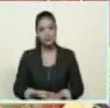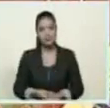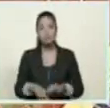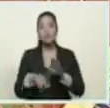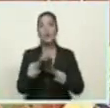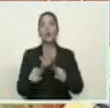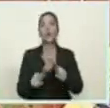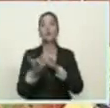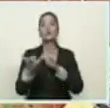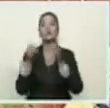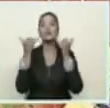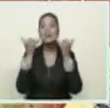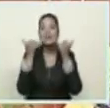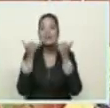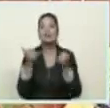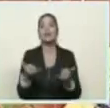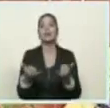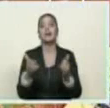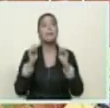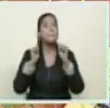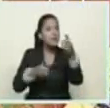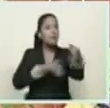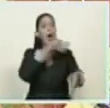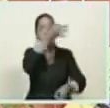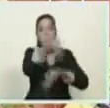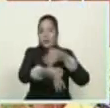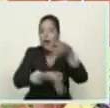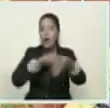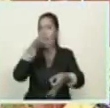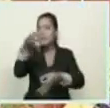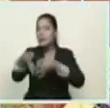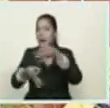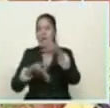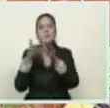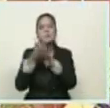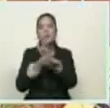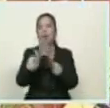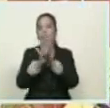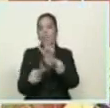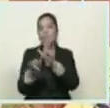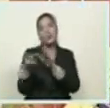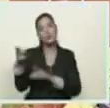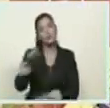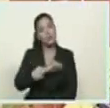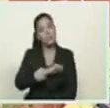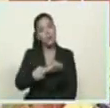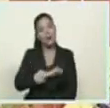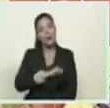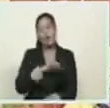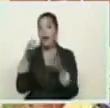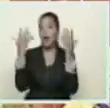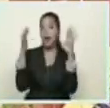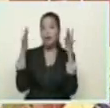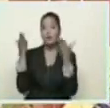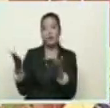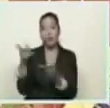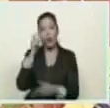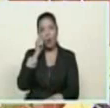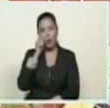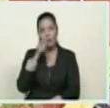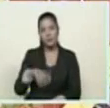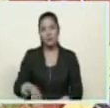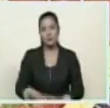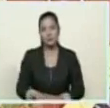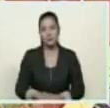constituyente ya y nos fuimos a explicar la constituyente a droga en camarada aplauso a droga el chávez